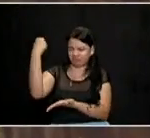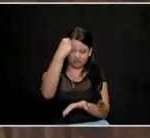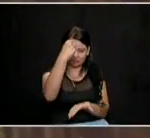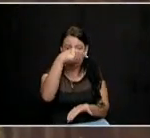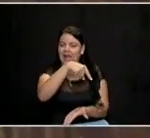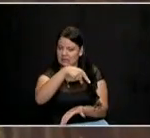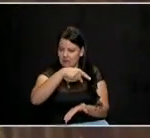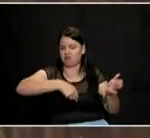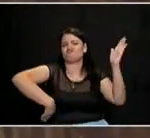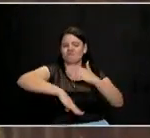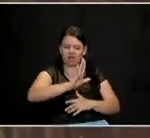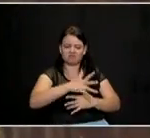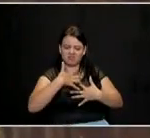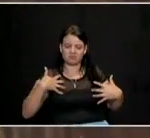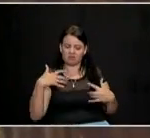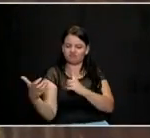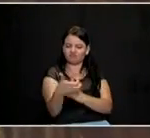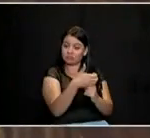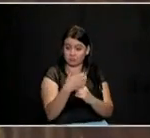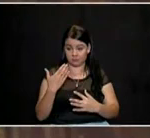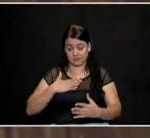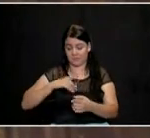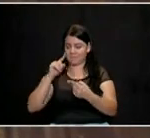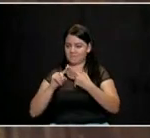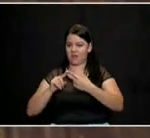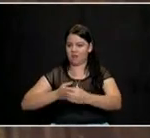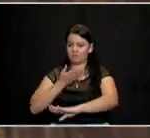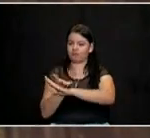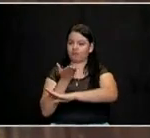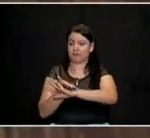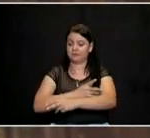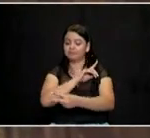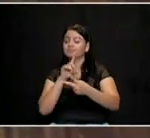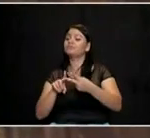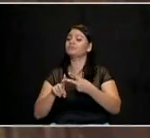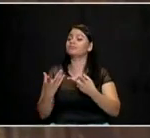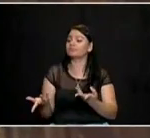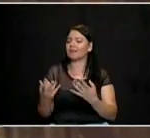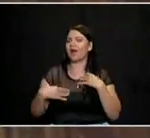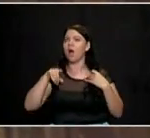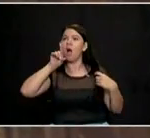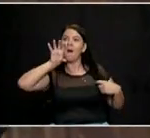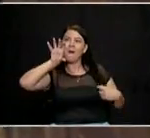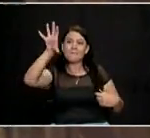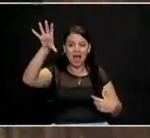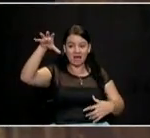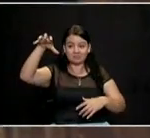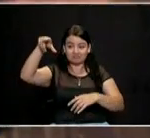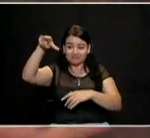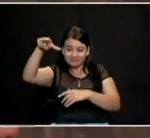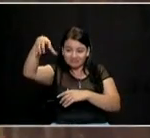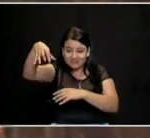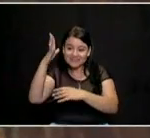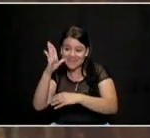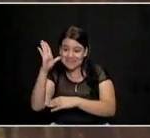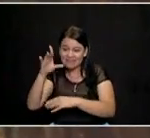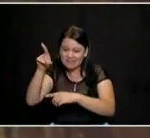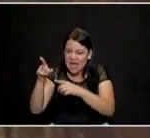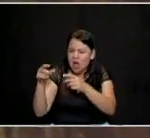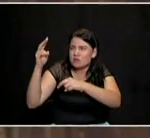en la protección animal esa es mi primera propuesta mi segunda propuesta allá en san cristóbal donde vamos a hacer el gran parque zoológico